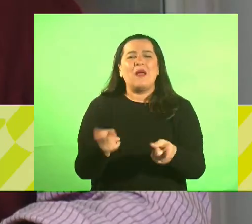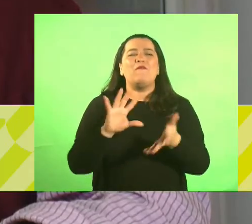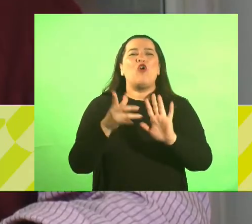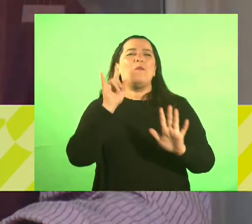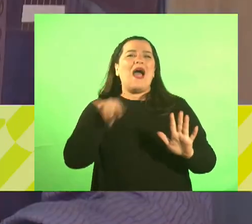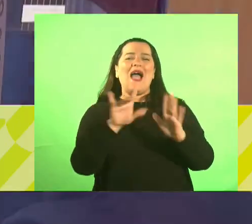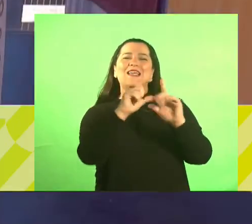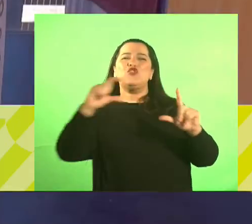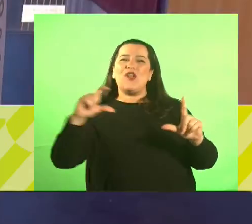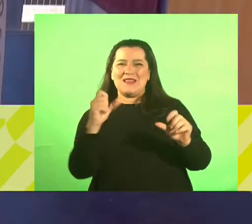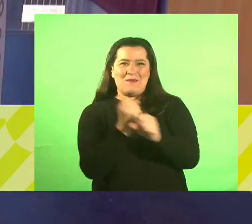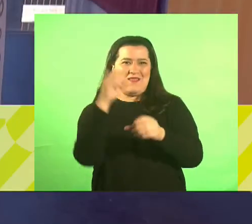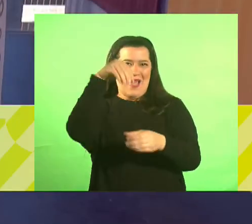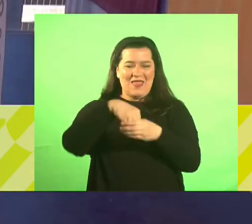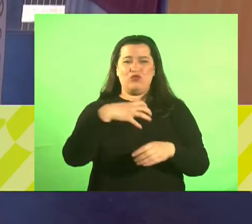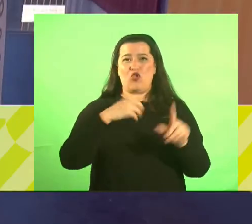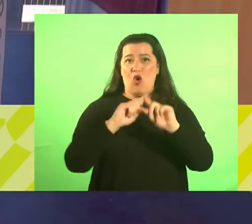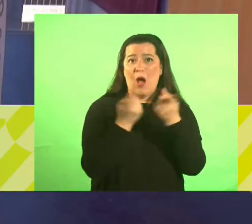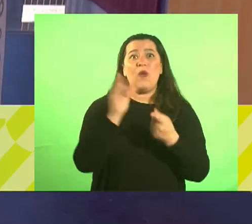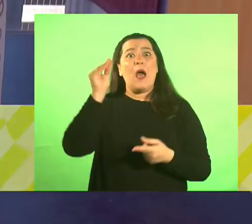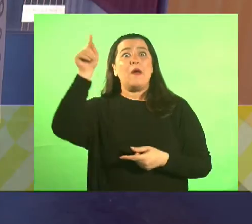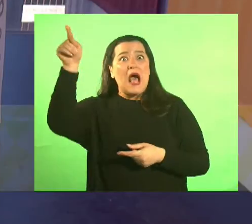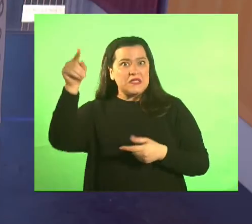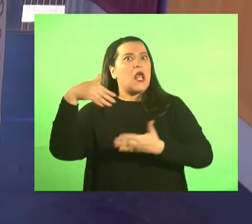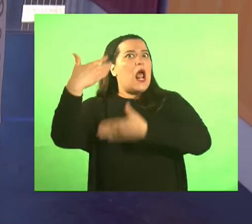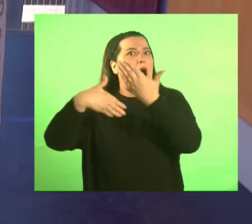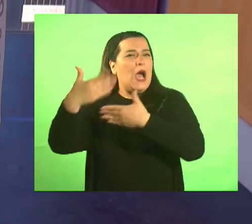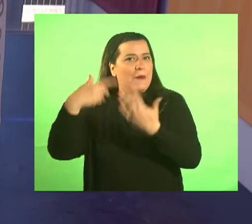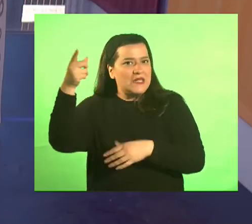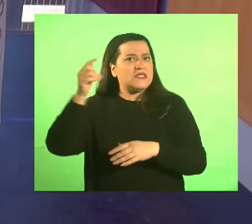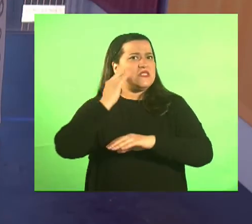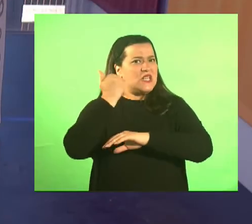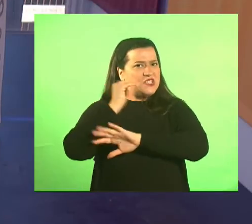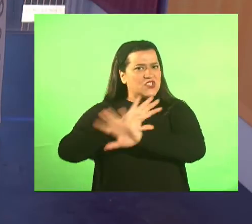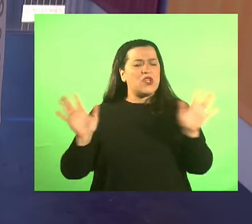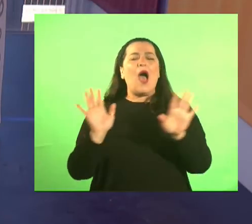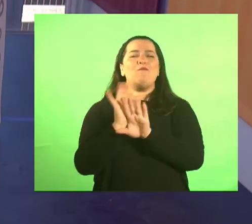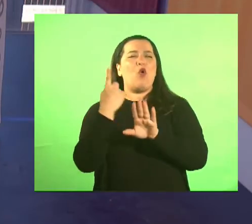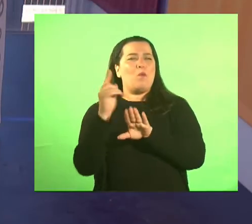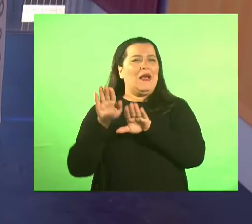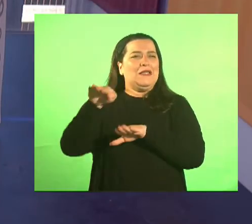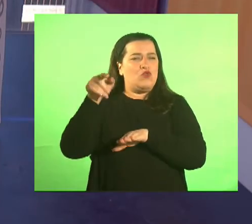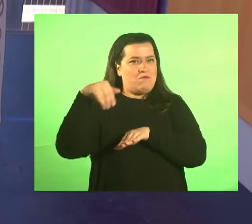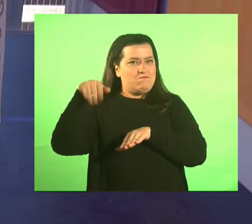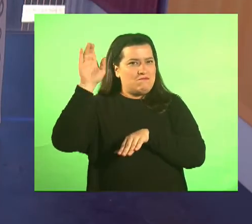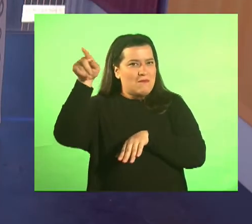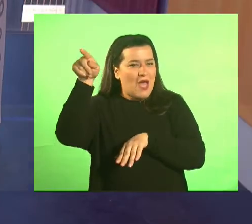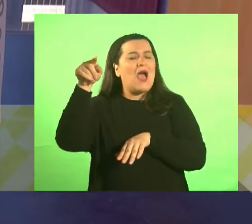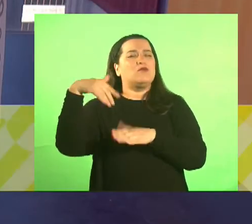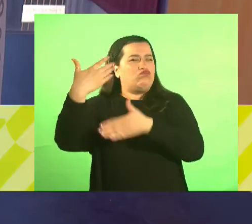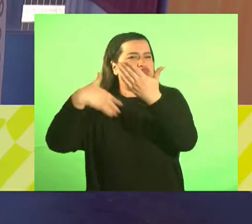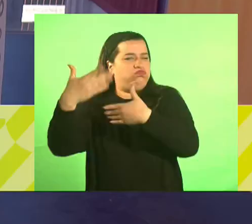para trabajar. En Brasil tomaron y avanzaron un paso más. Hicieron